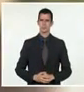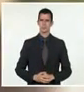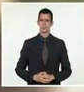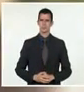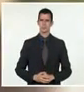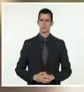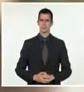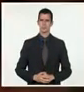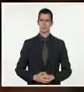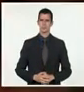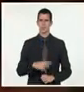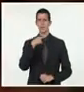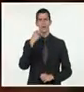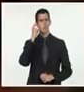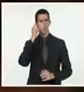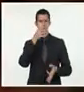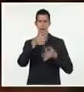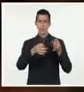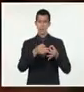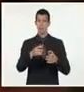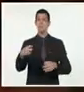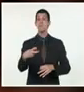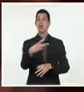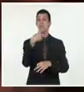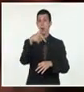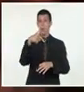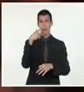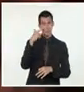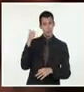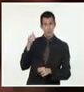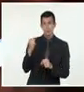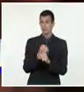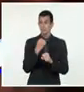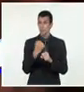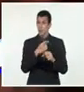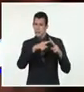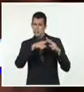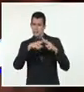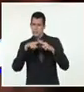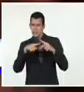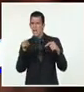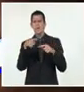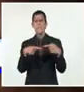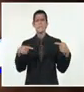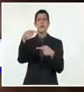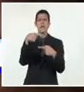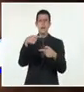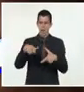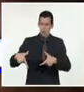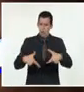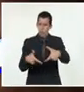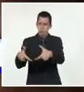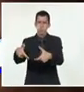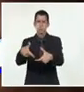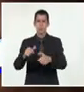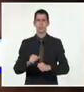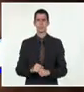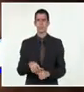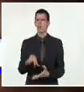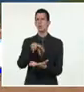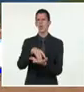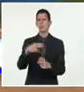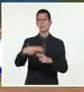En la madrugada de este jueves se habían concluido los trabajos de reparación en la conductora principal de 78 pulgadas en el campo de pozos de